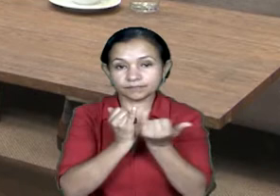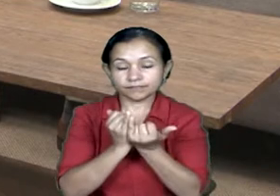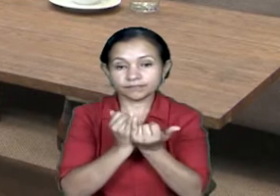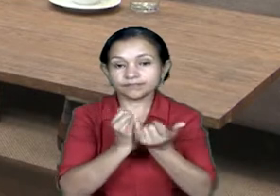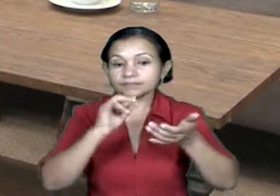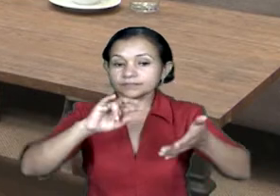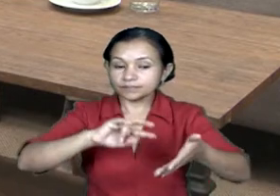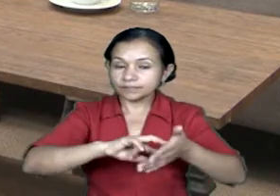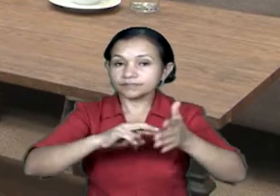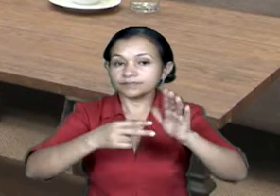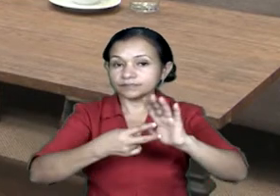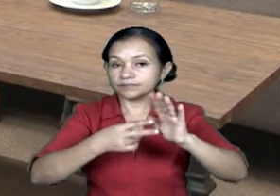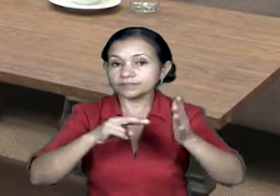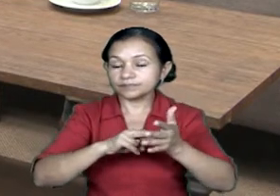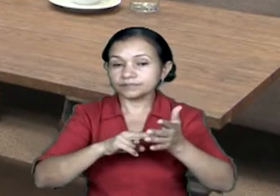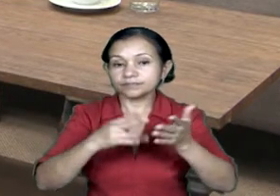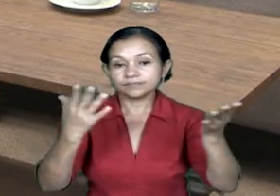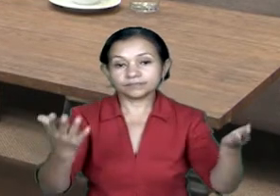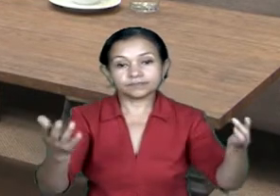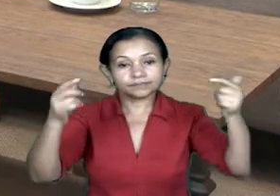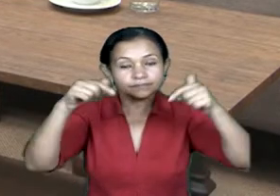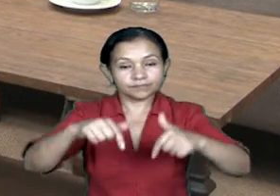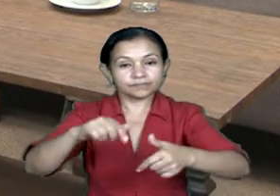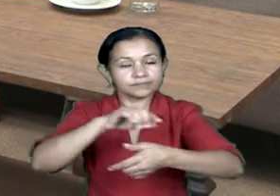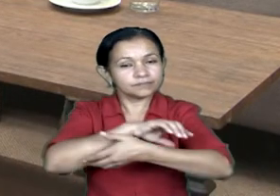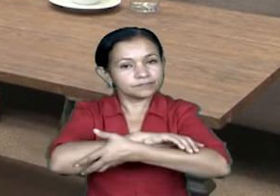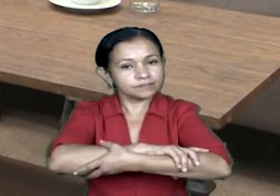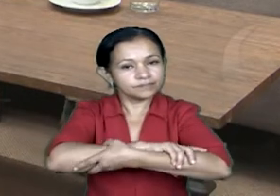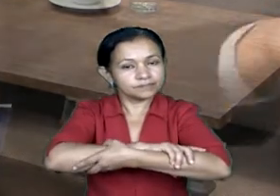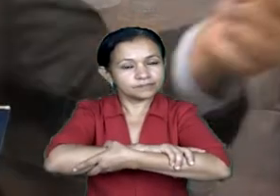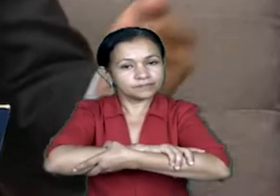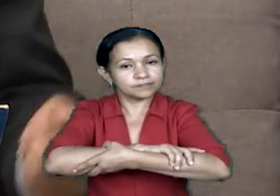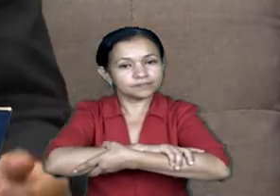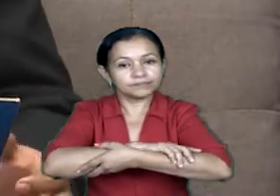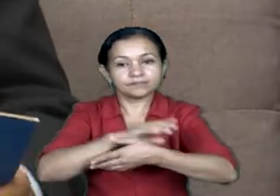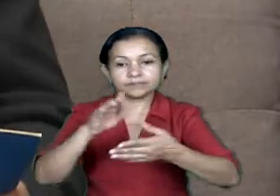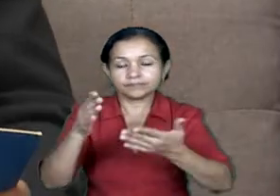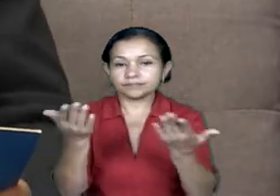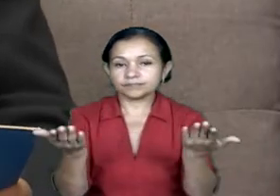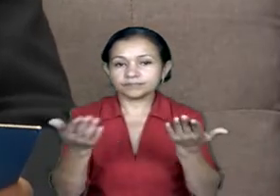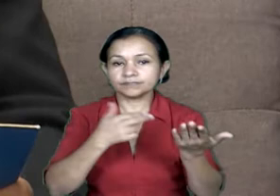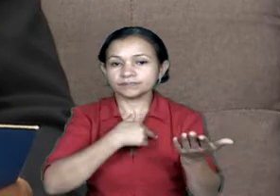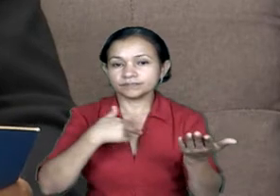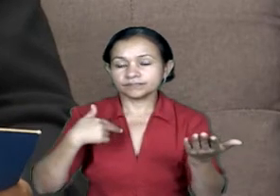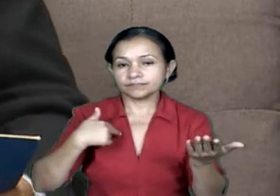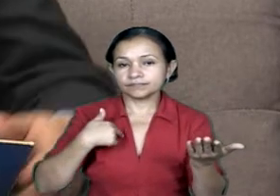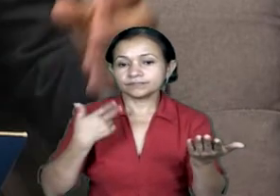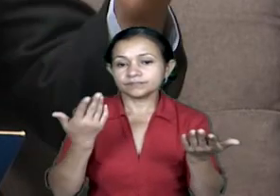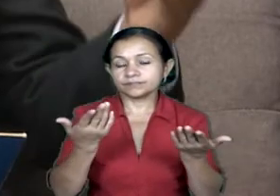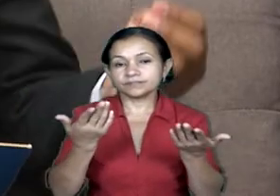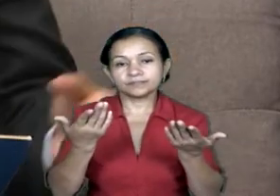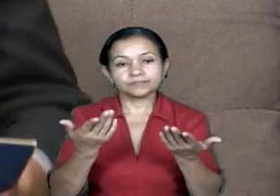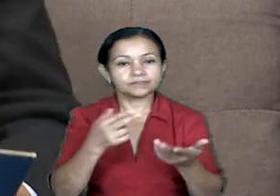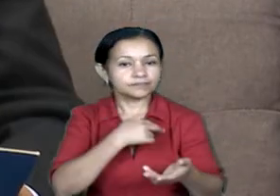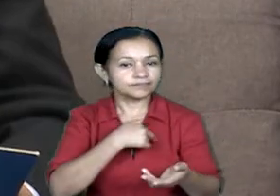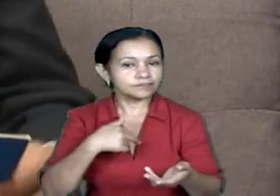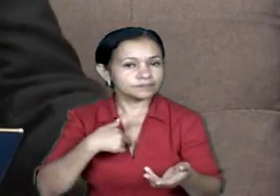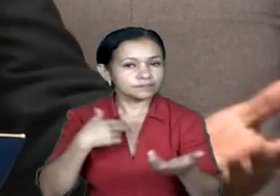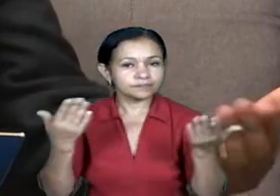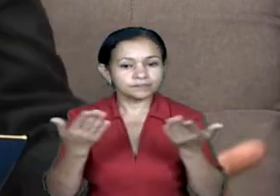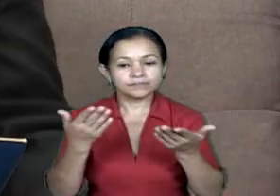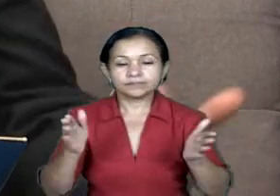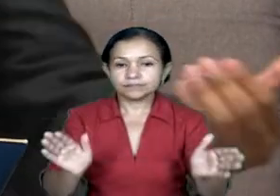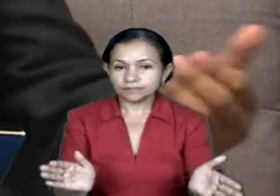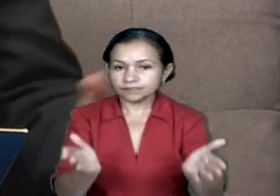ese sentido también ahora fortaleciendo los lazos comerciales a través de la firma precisamente del Tratado de Libre Comercio, en el que se